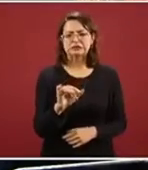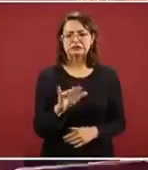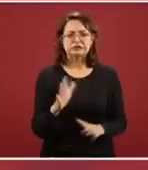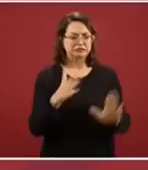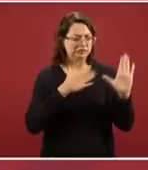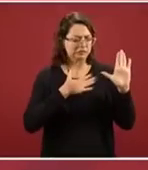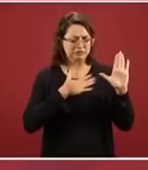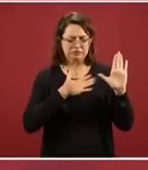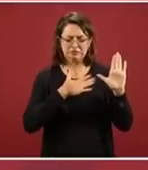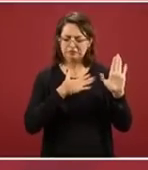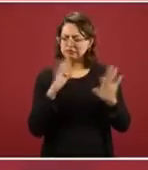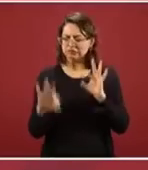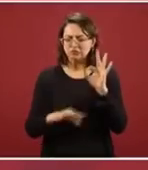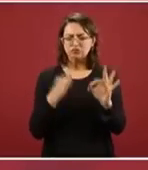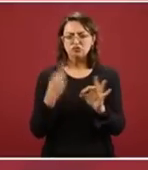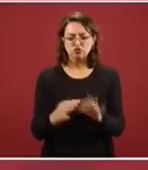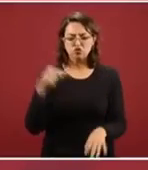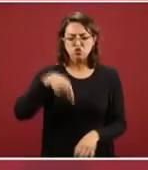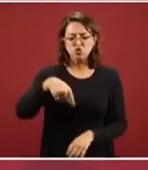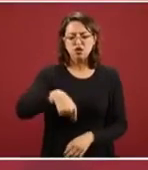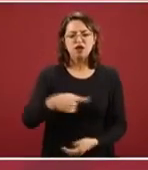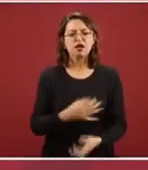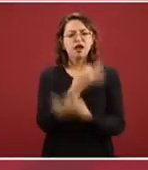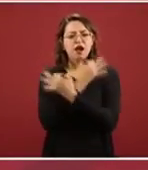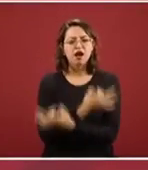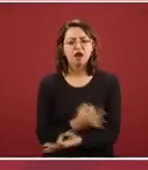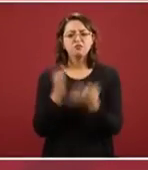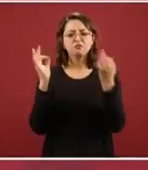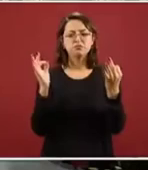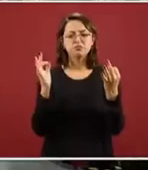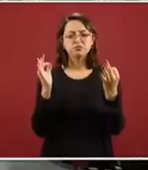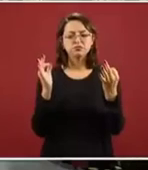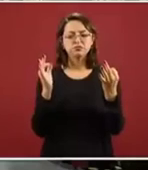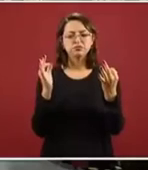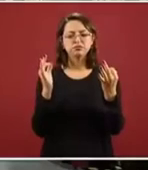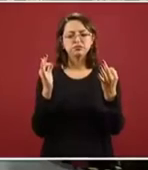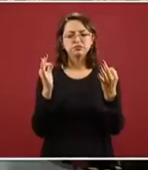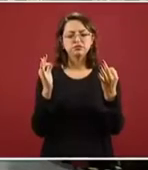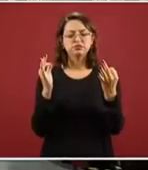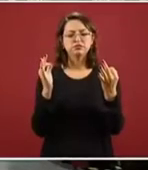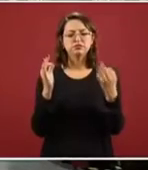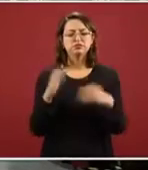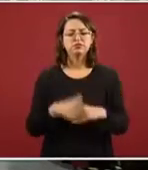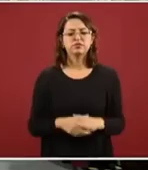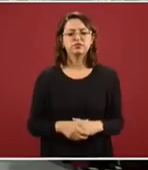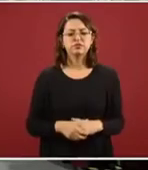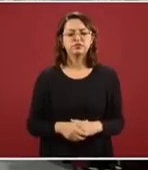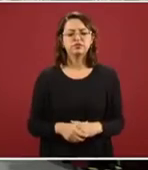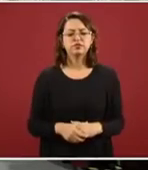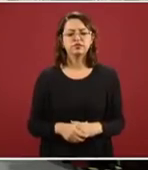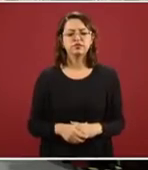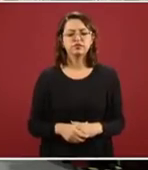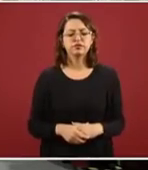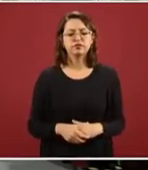se cumplen. O sea, lo dije aquí, de que para que